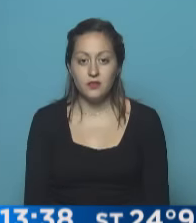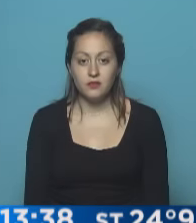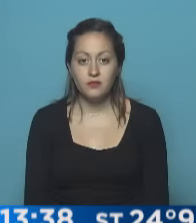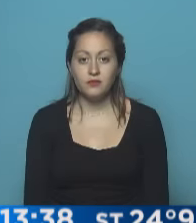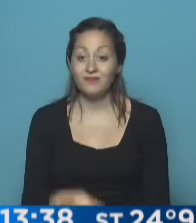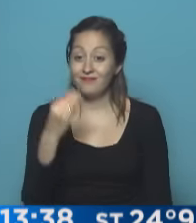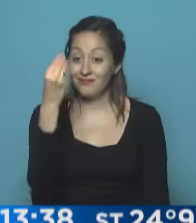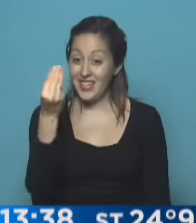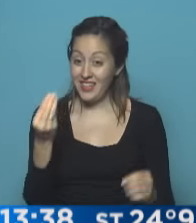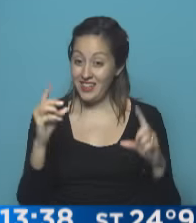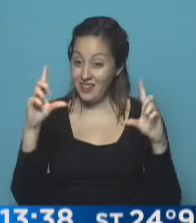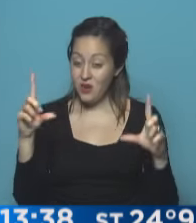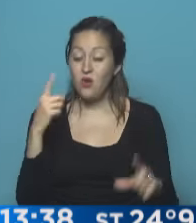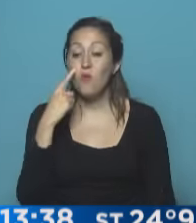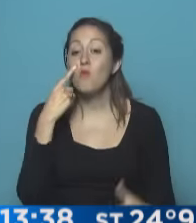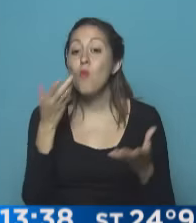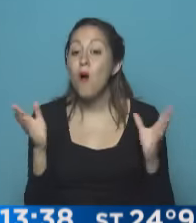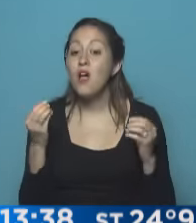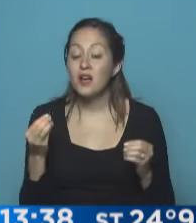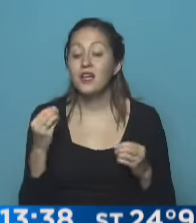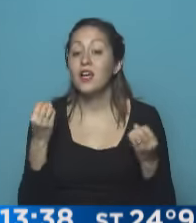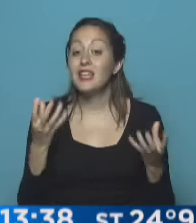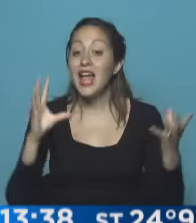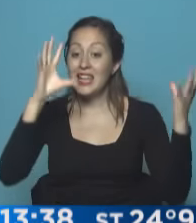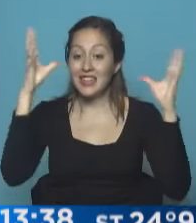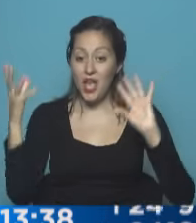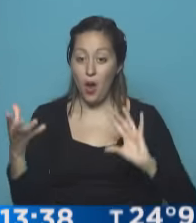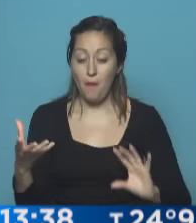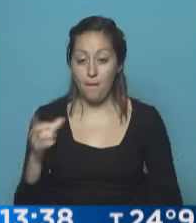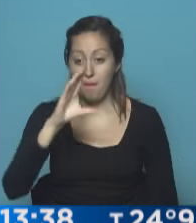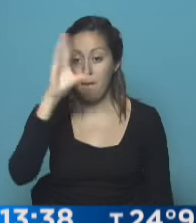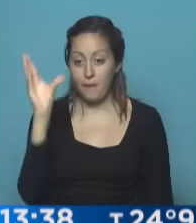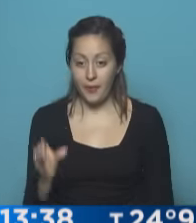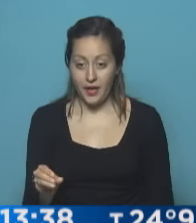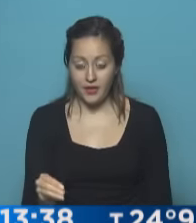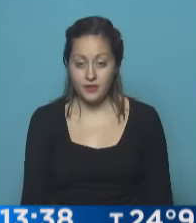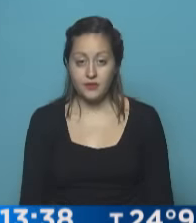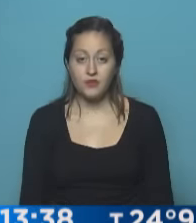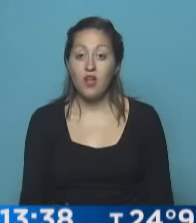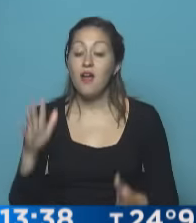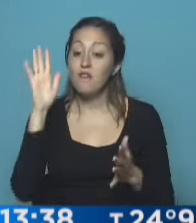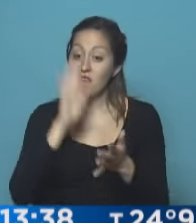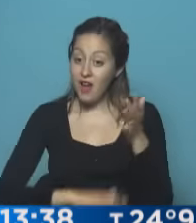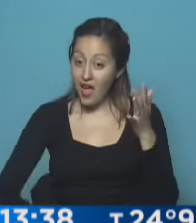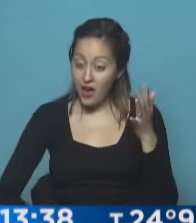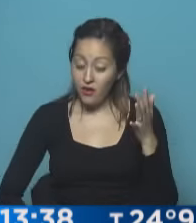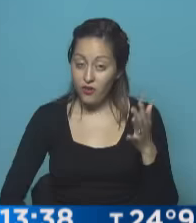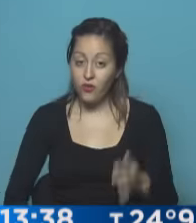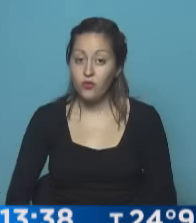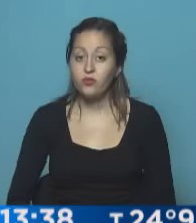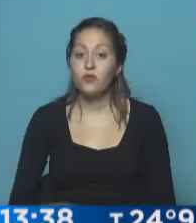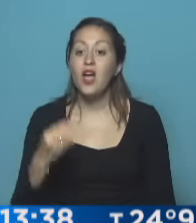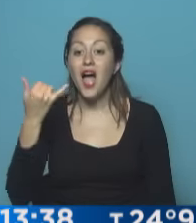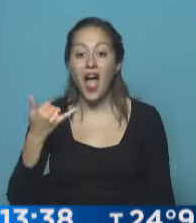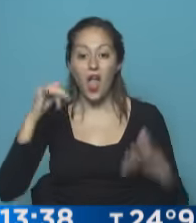Y esta imagen satelital nos está mostrando cómo está el tiempo ahora en todo el territorio del país. En color blanco es donde